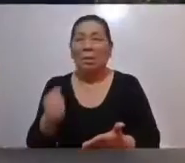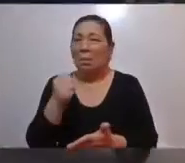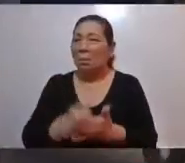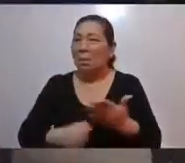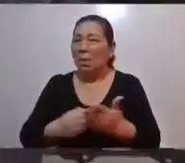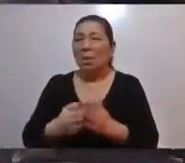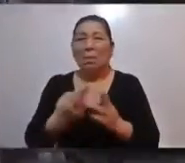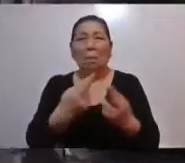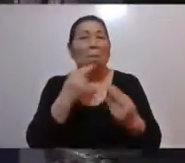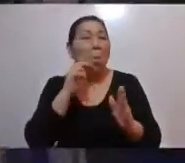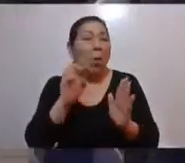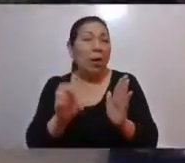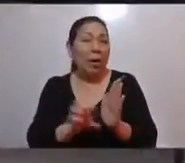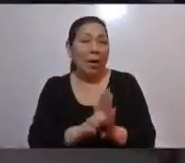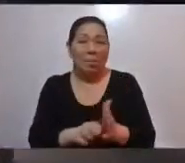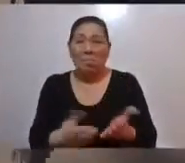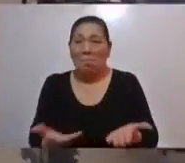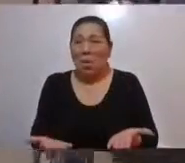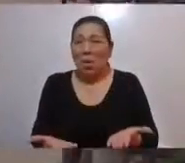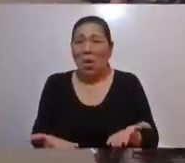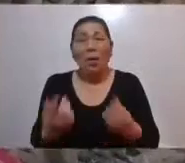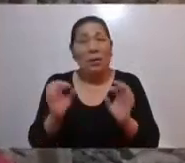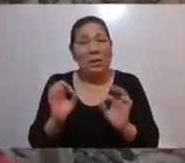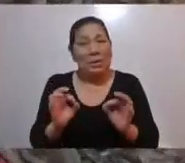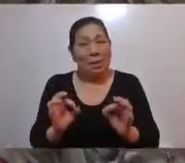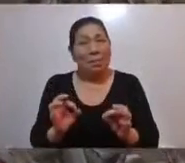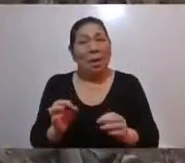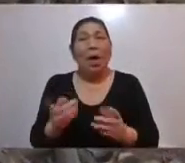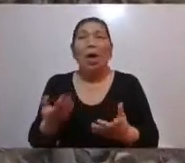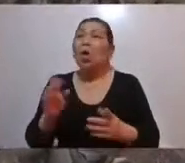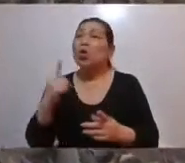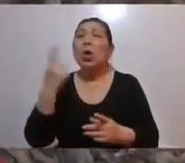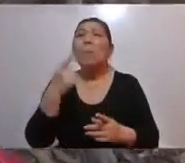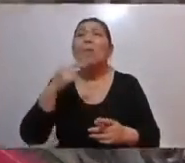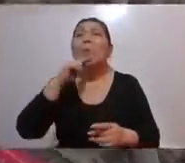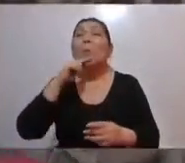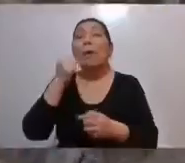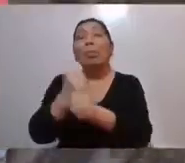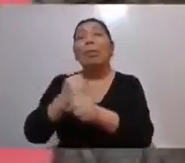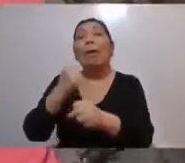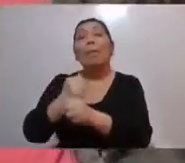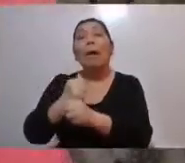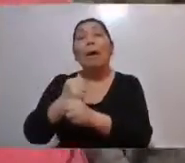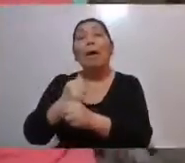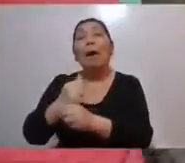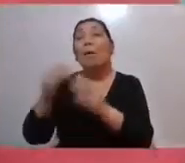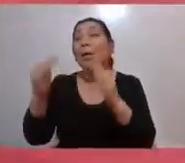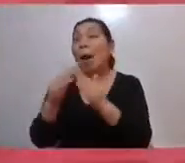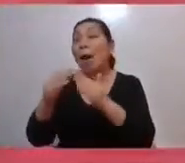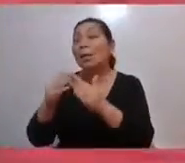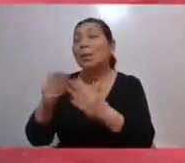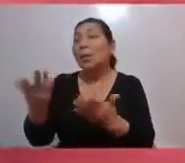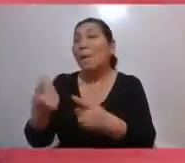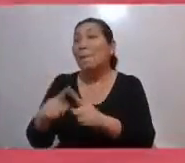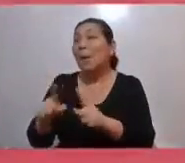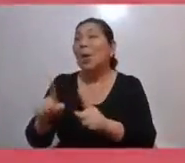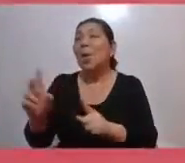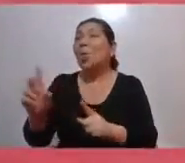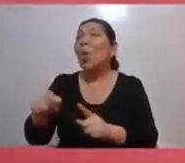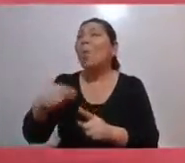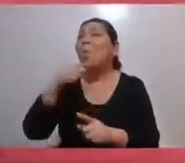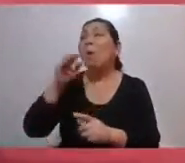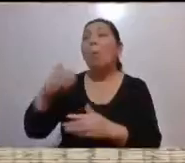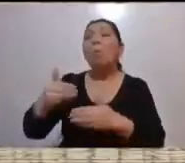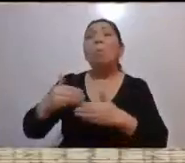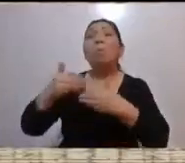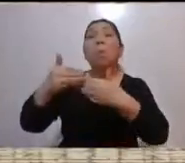estructurales que imponen ciertos roles, por ejemplo, de dedicarse a tareas domésticas a temprana edad y